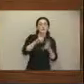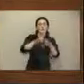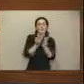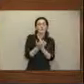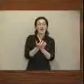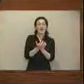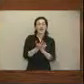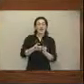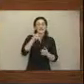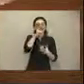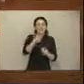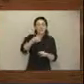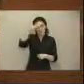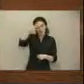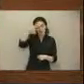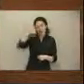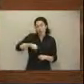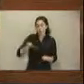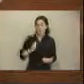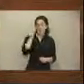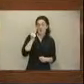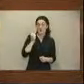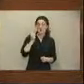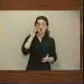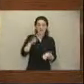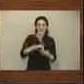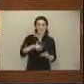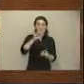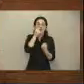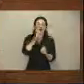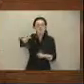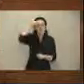este día, hoy, casualmente, Día de la Salud Mental, y es eso lo que están